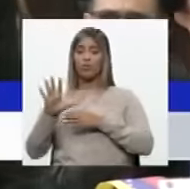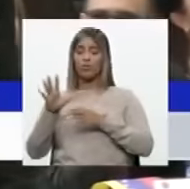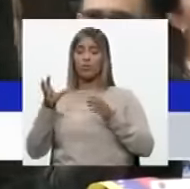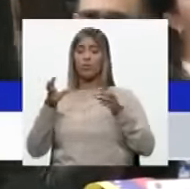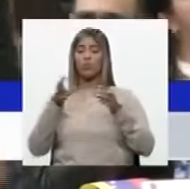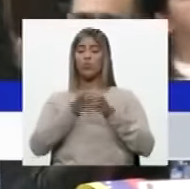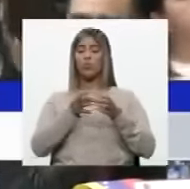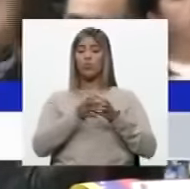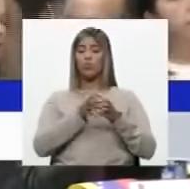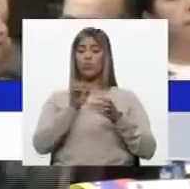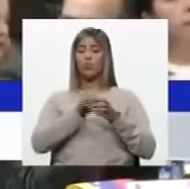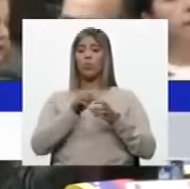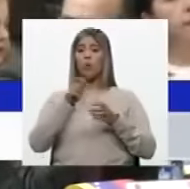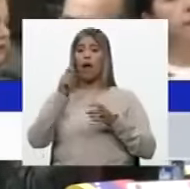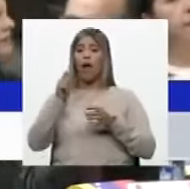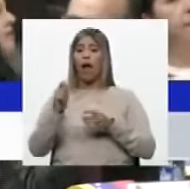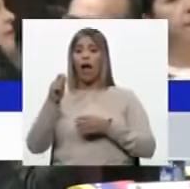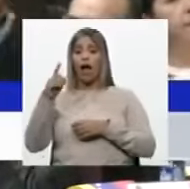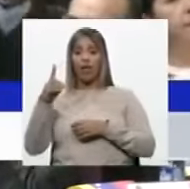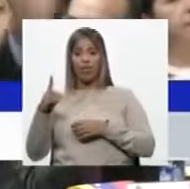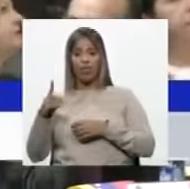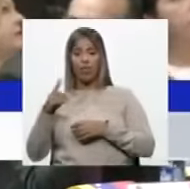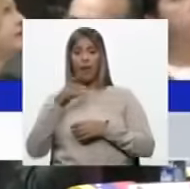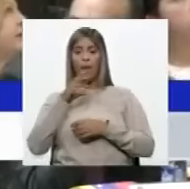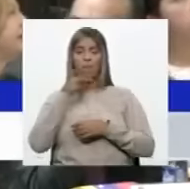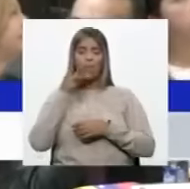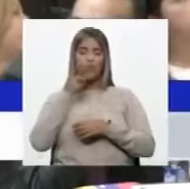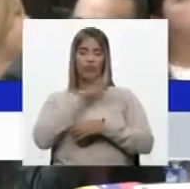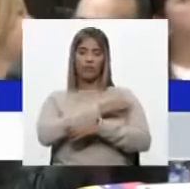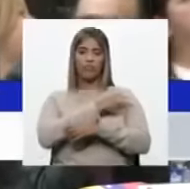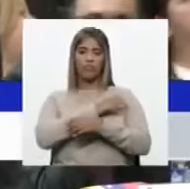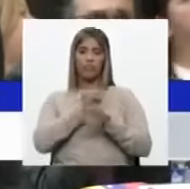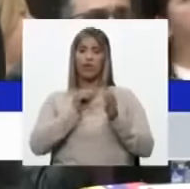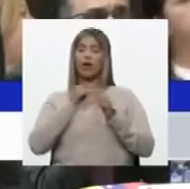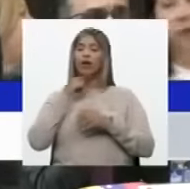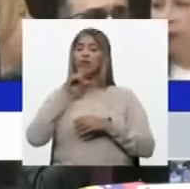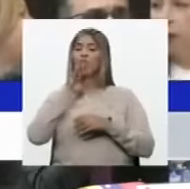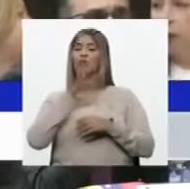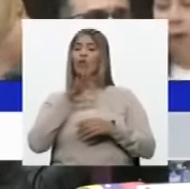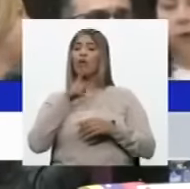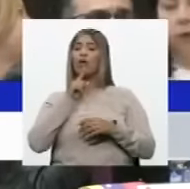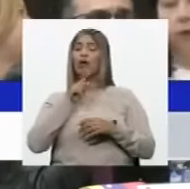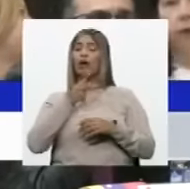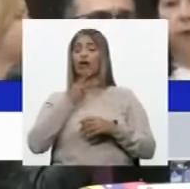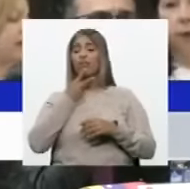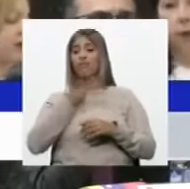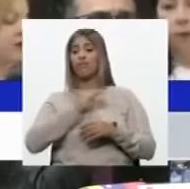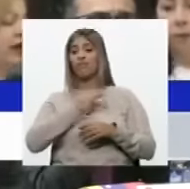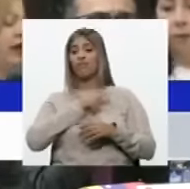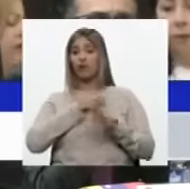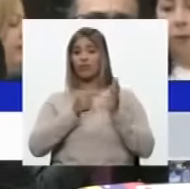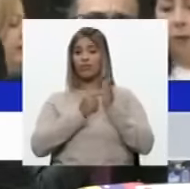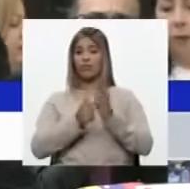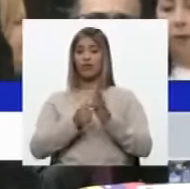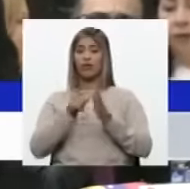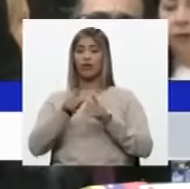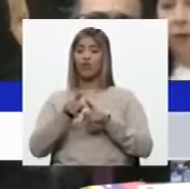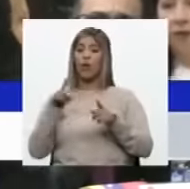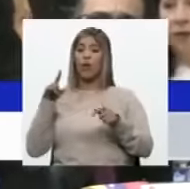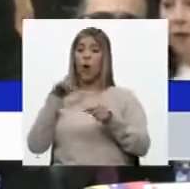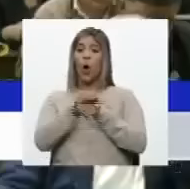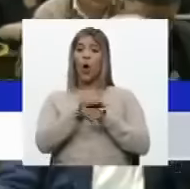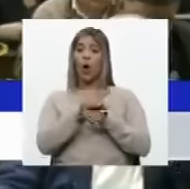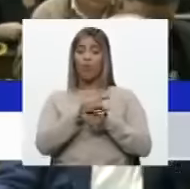alegando un conjunto de elementos que la historiografía venezolana ha demostrado su falsedad, procedió a darle un golpe de